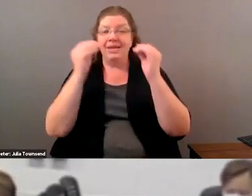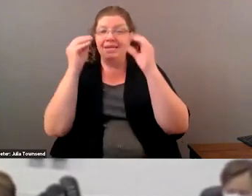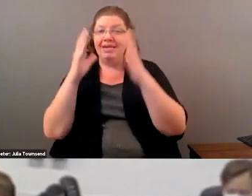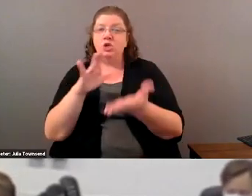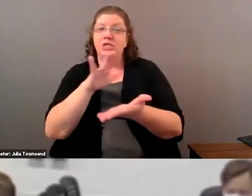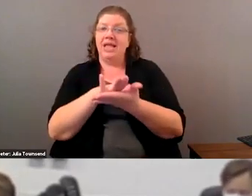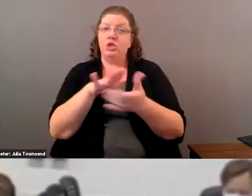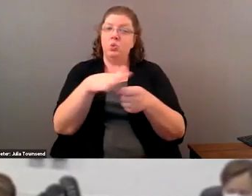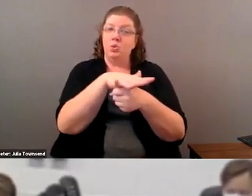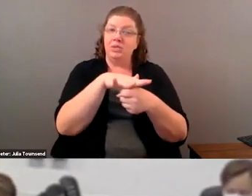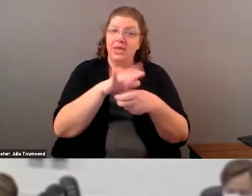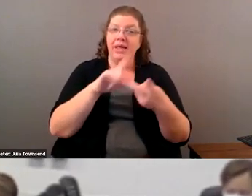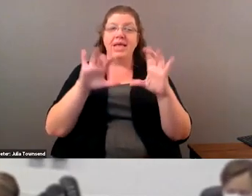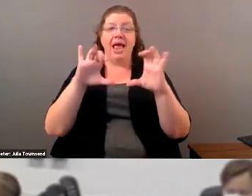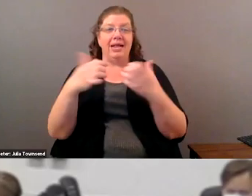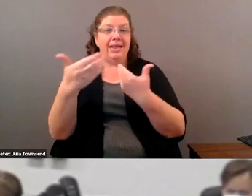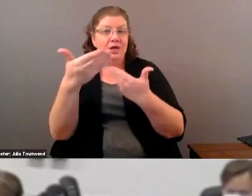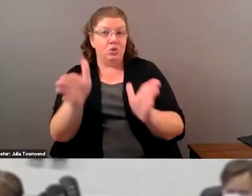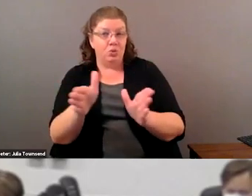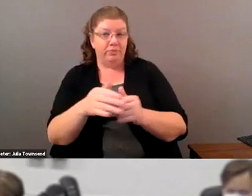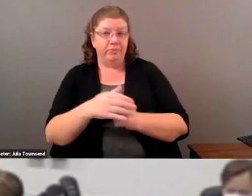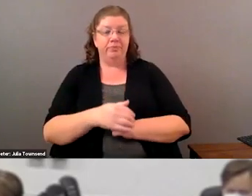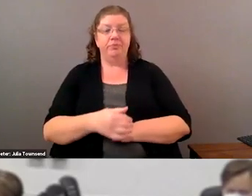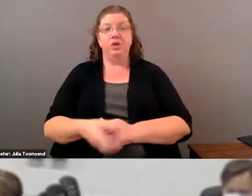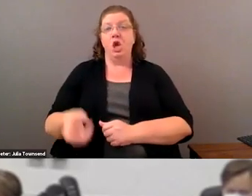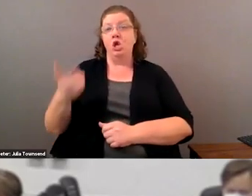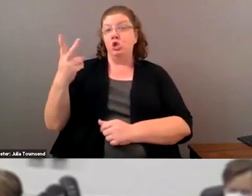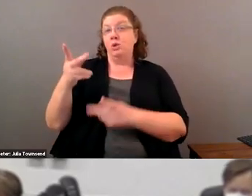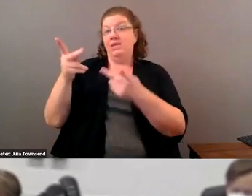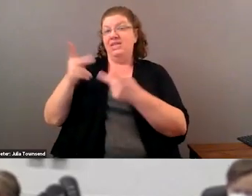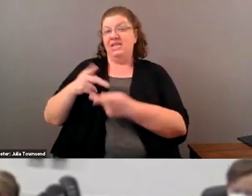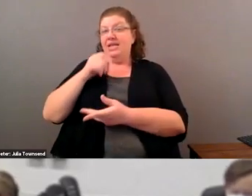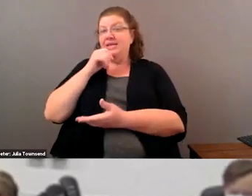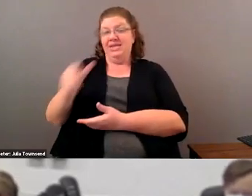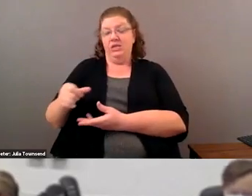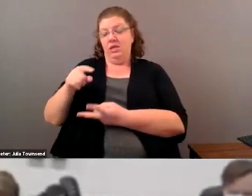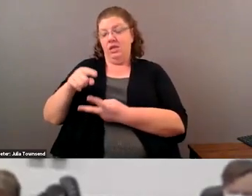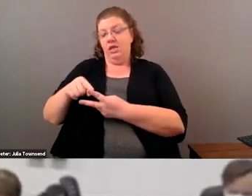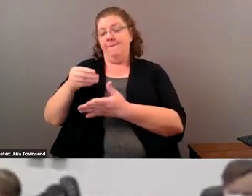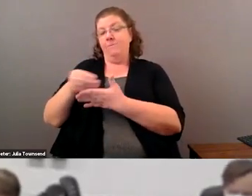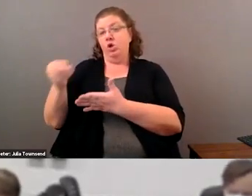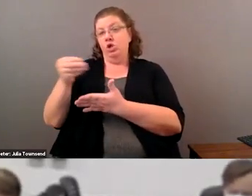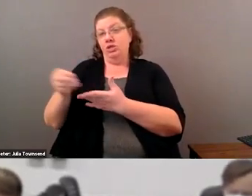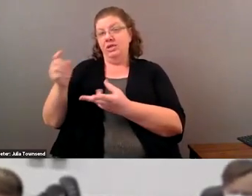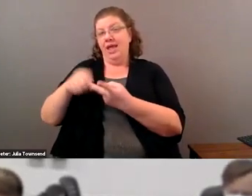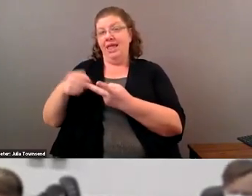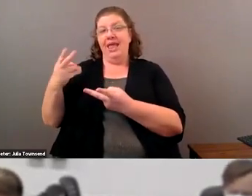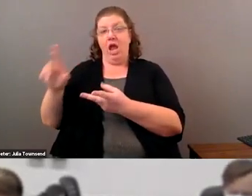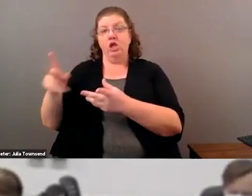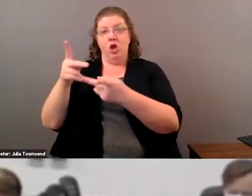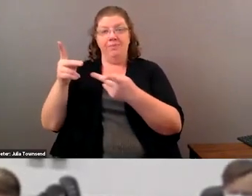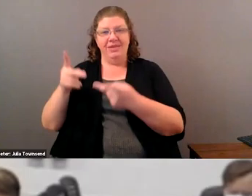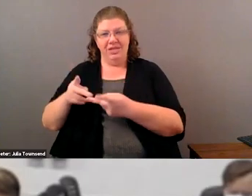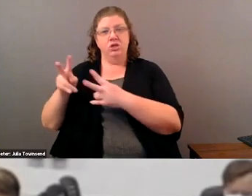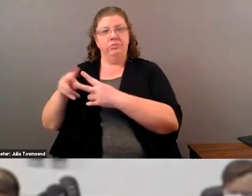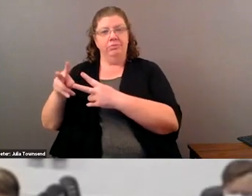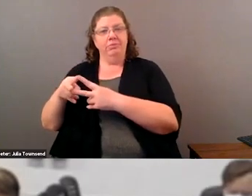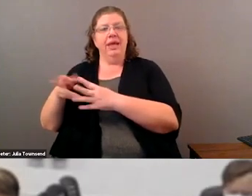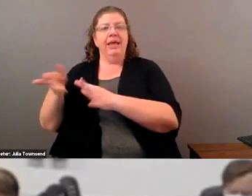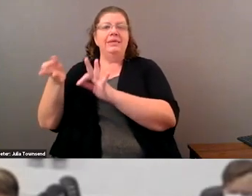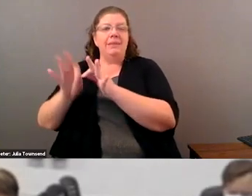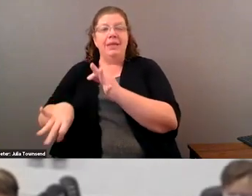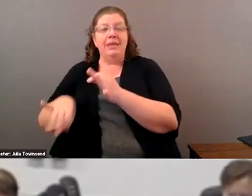directamente para los servicios a los estudiantes maestros y familias en los salones estos dos cargos que